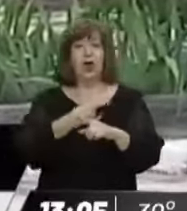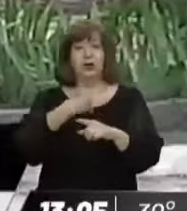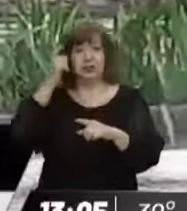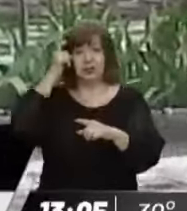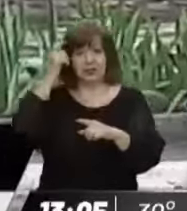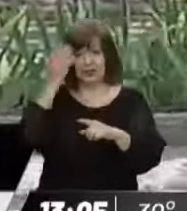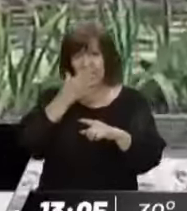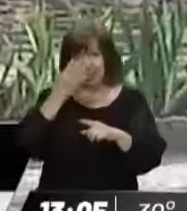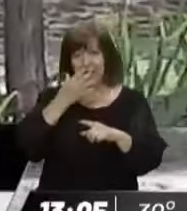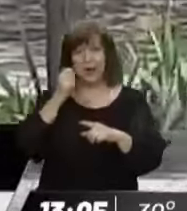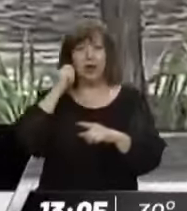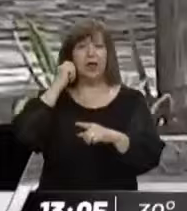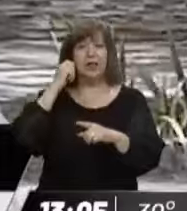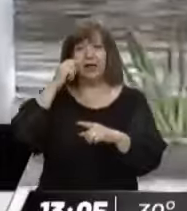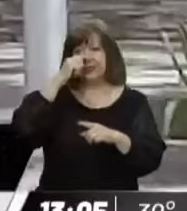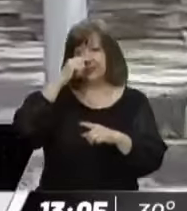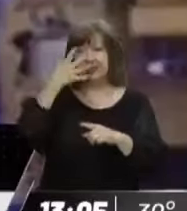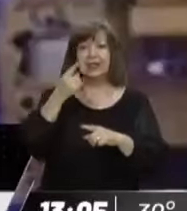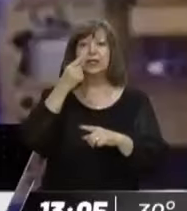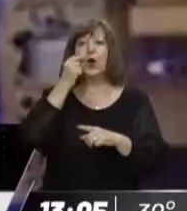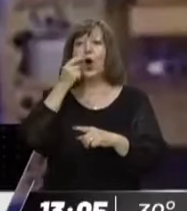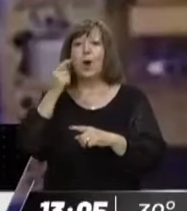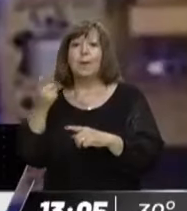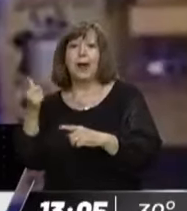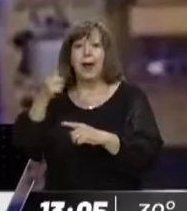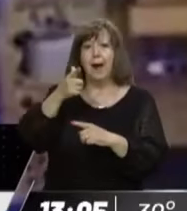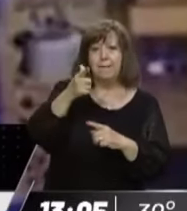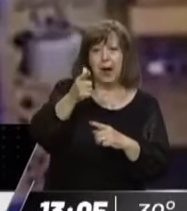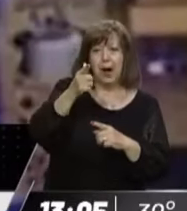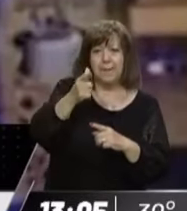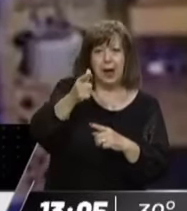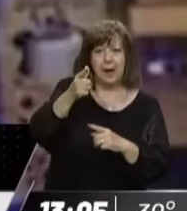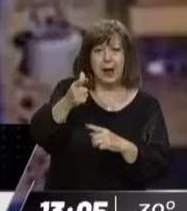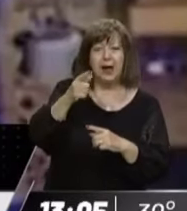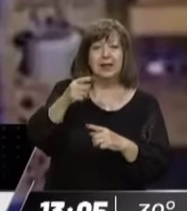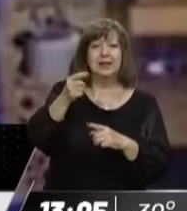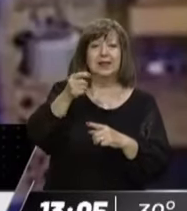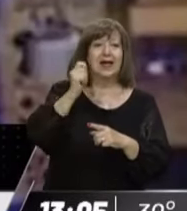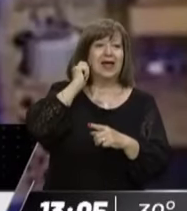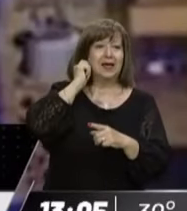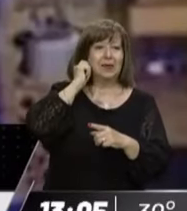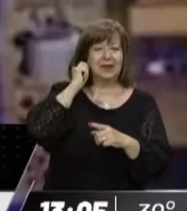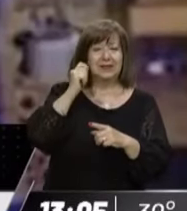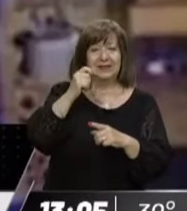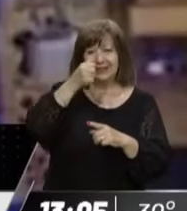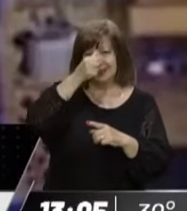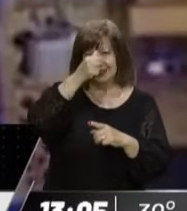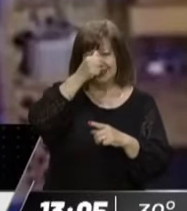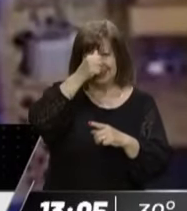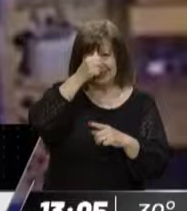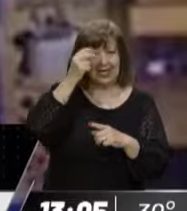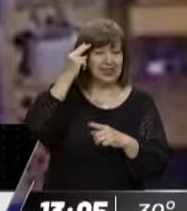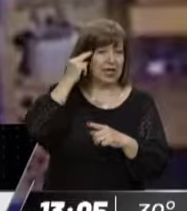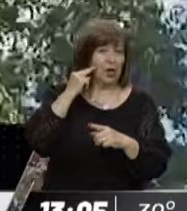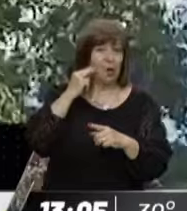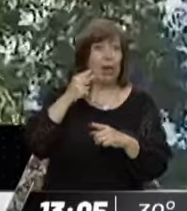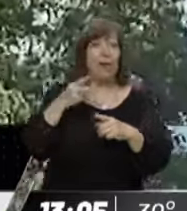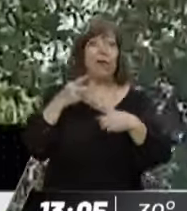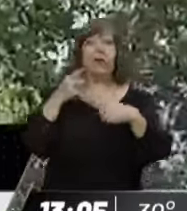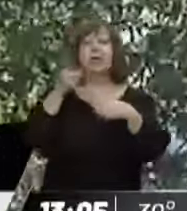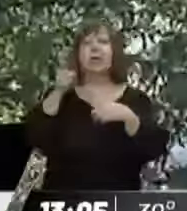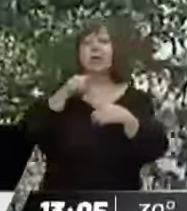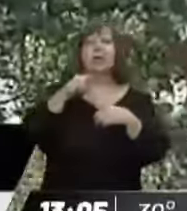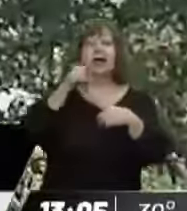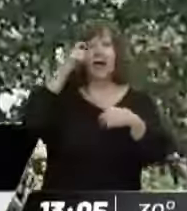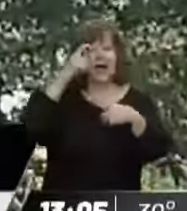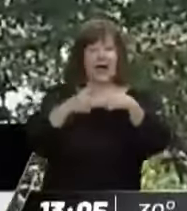un hombre de 75 años mató a balazos a su ex esposa de 69, hiriendo también a un